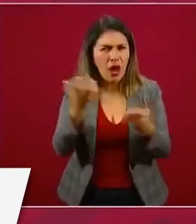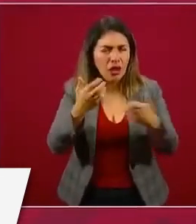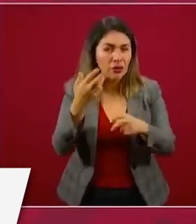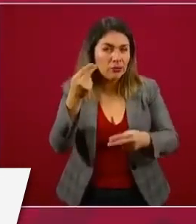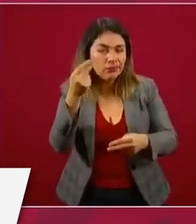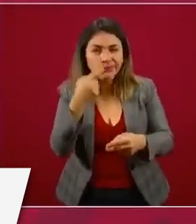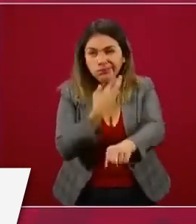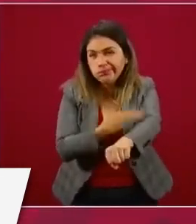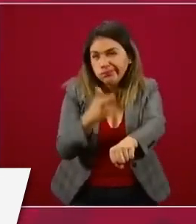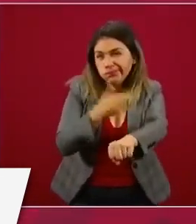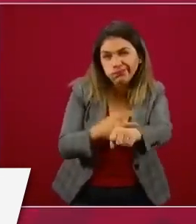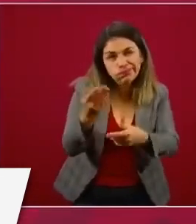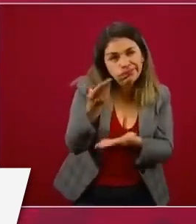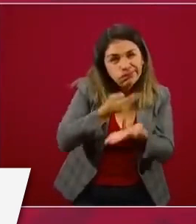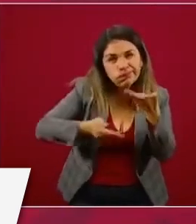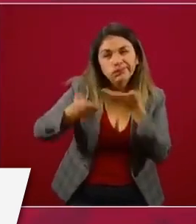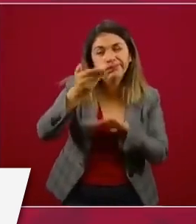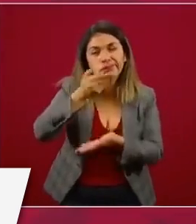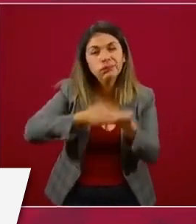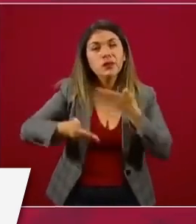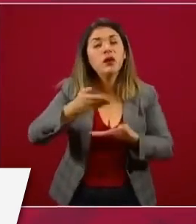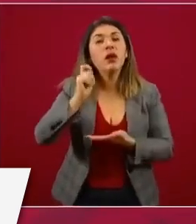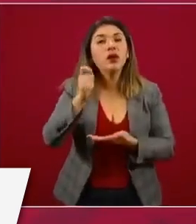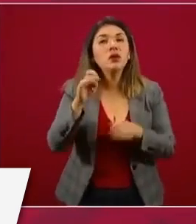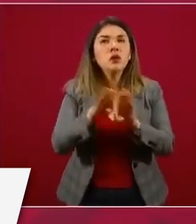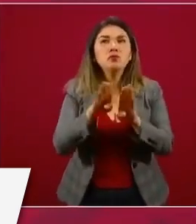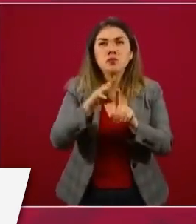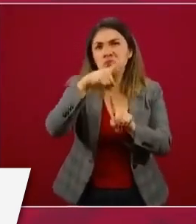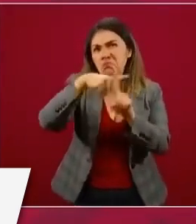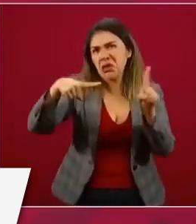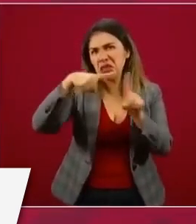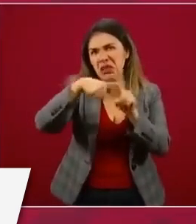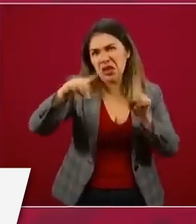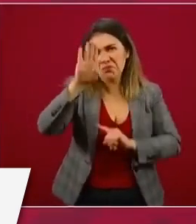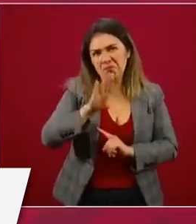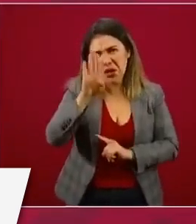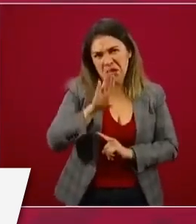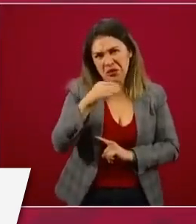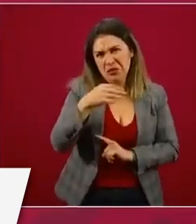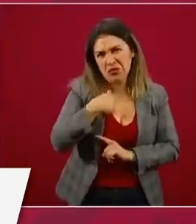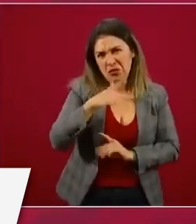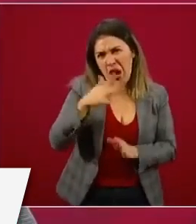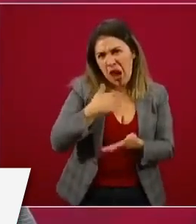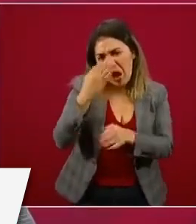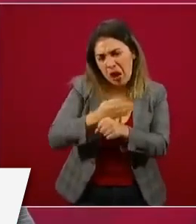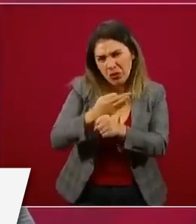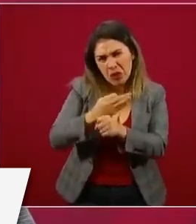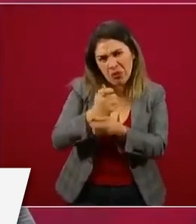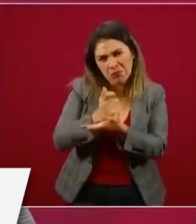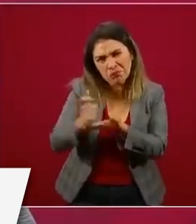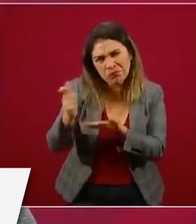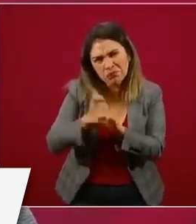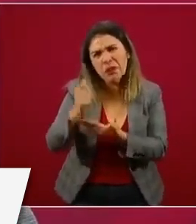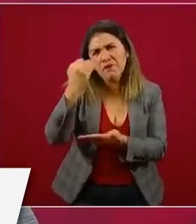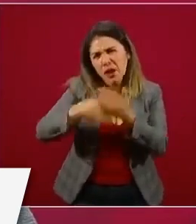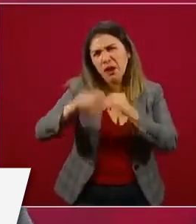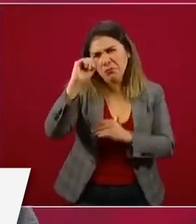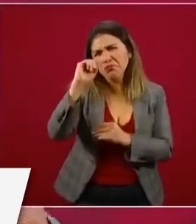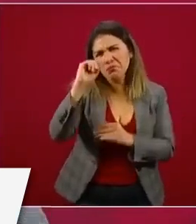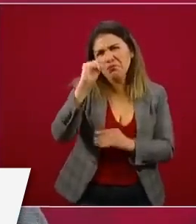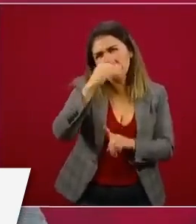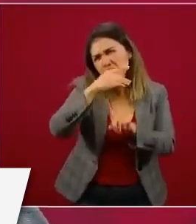esas negociaciones ya ya es una parte como la mitad de lo que hemos hecho hasta este momento pero poquito menos